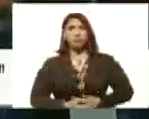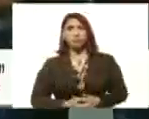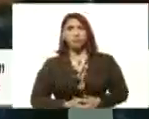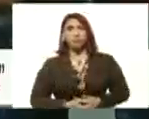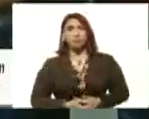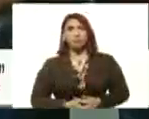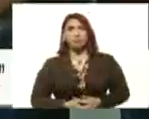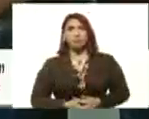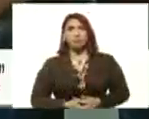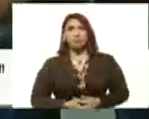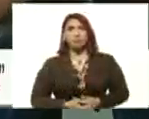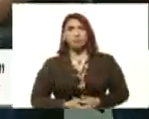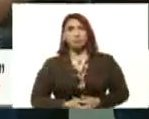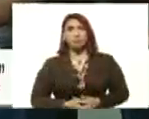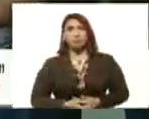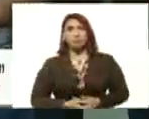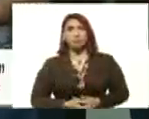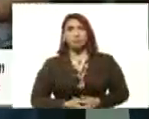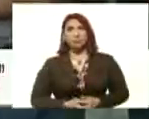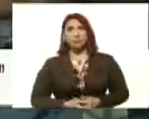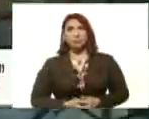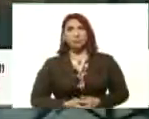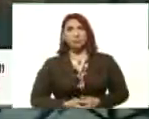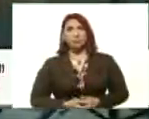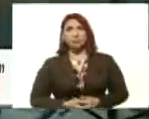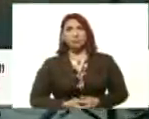¡Suéltalo! ¡Lo loje!